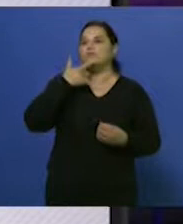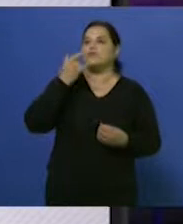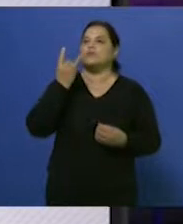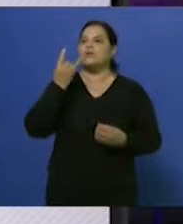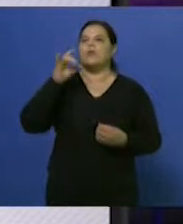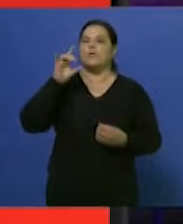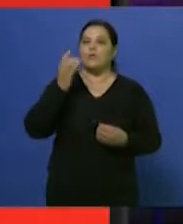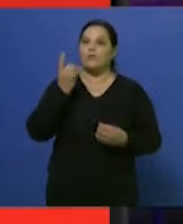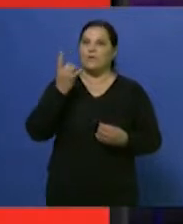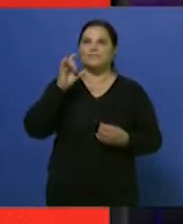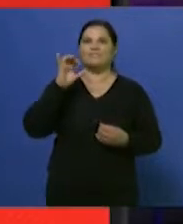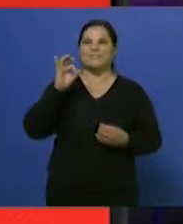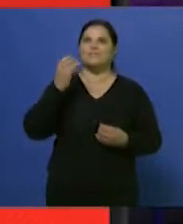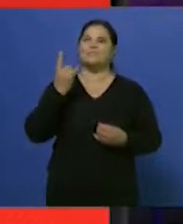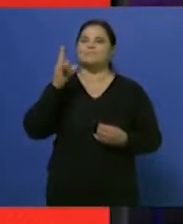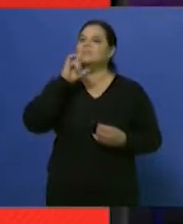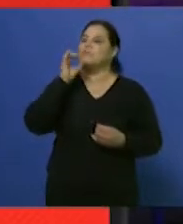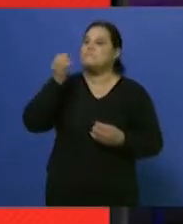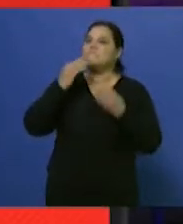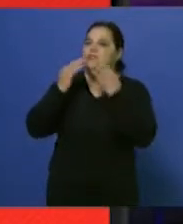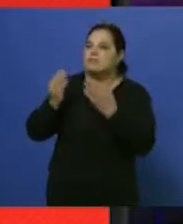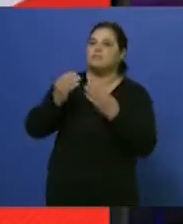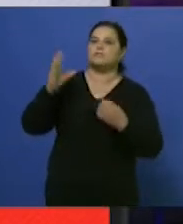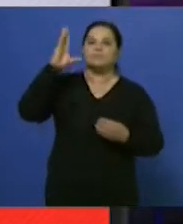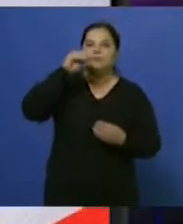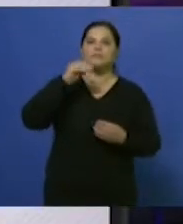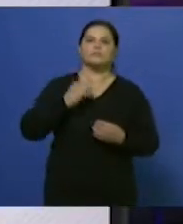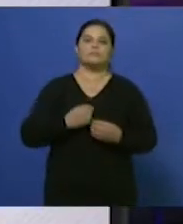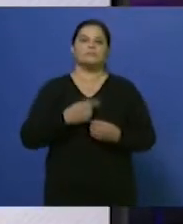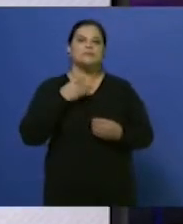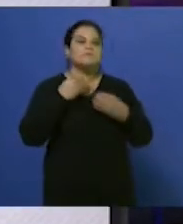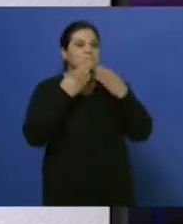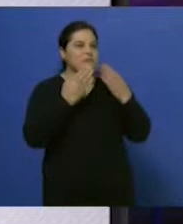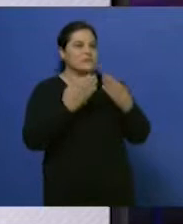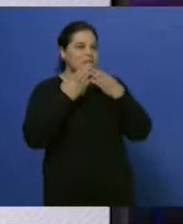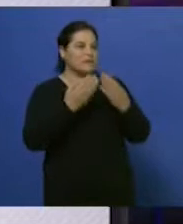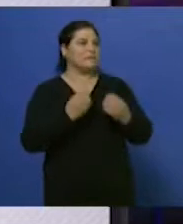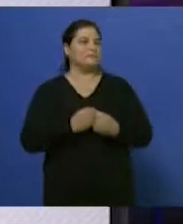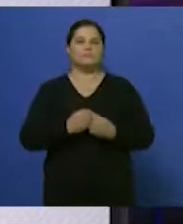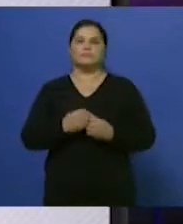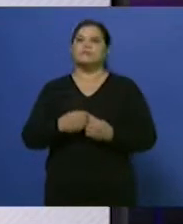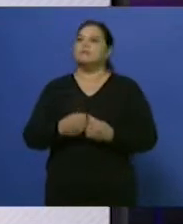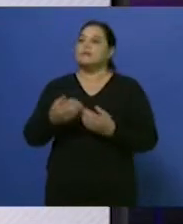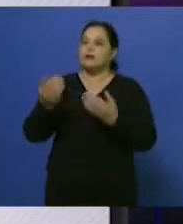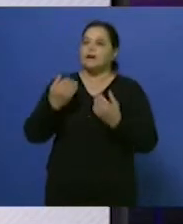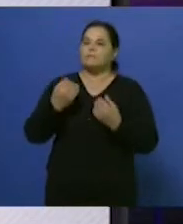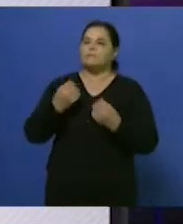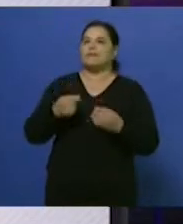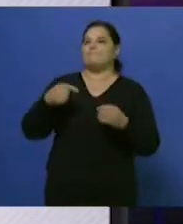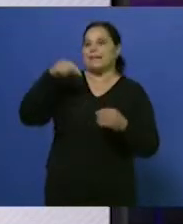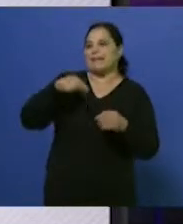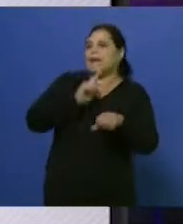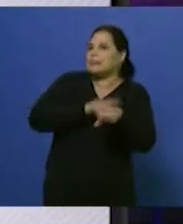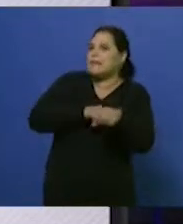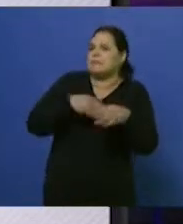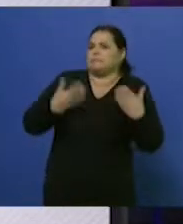atendernos. Buenas noches, Leo. ¿Cómo te va? Bien, muy bien, muy bien. A ver, Daniel, bueno, los tiempos en un noticiero son muy